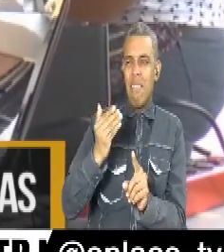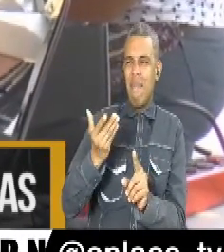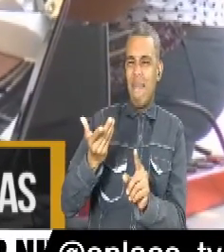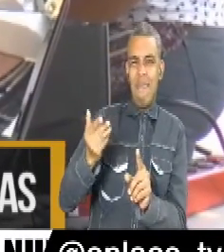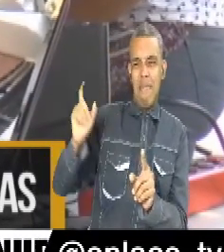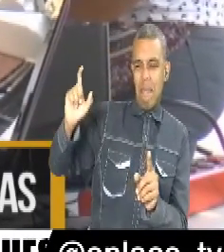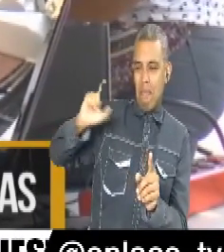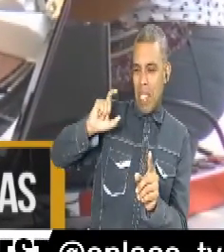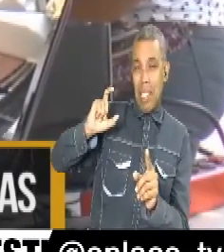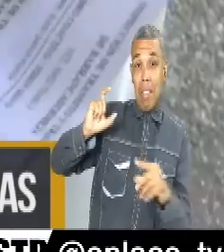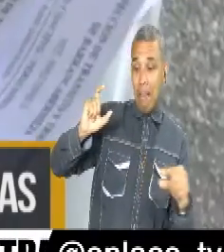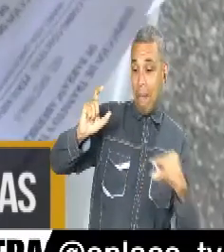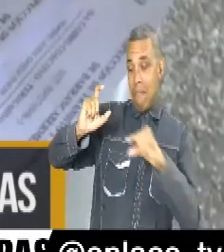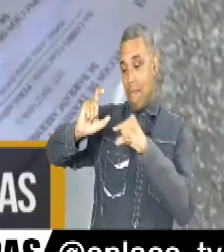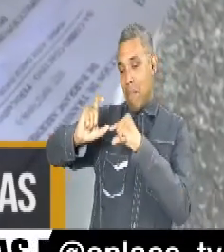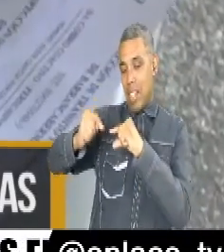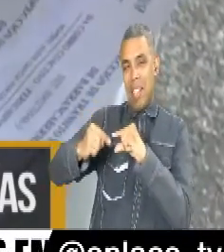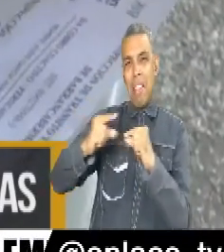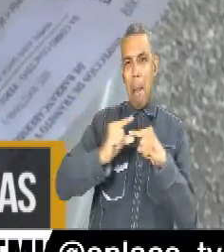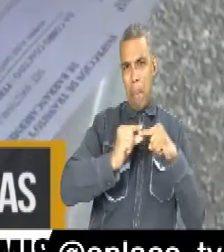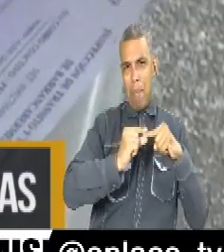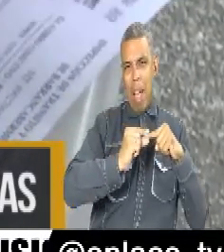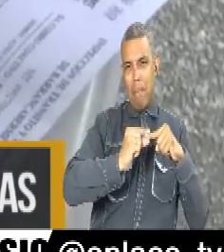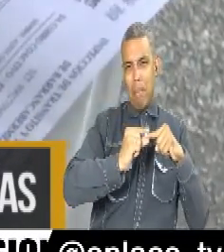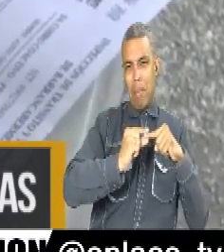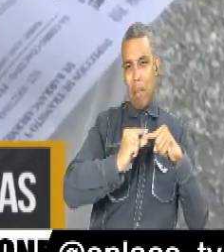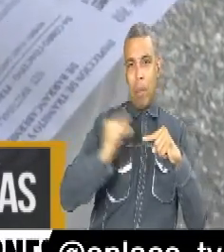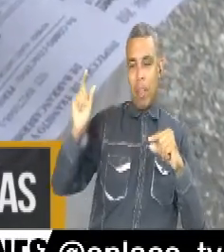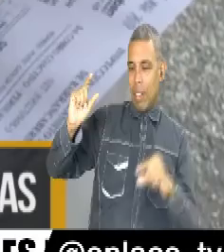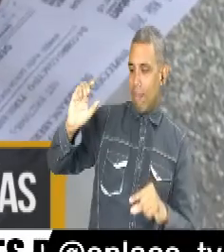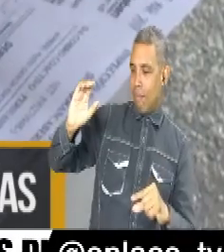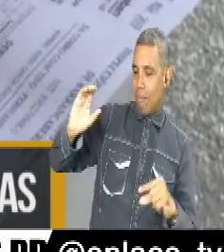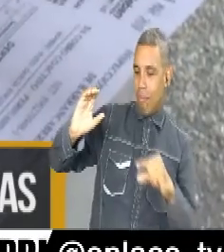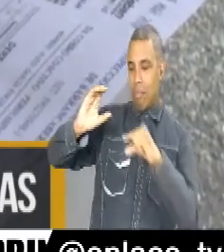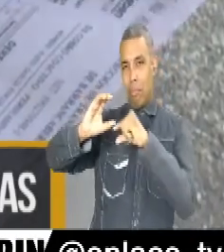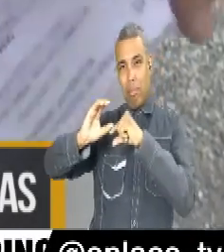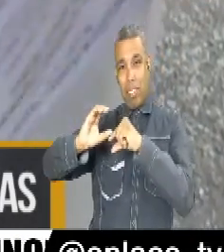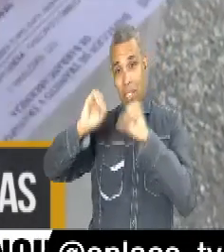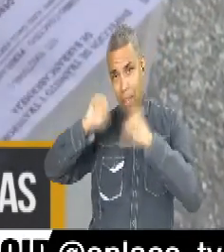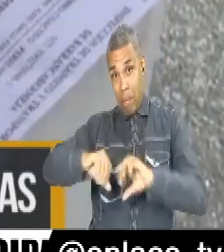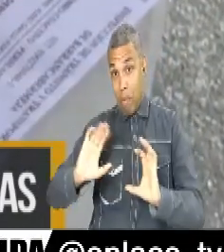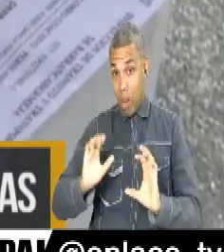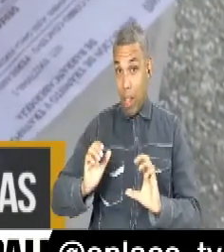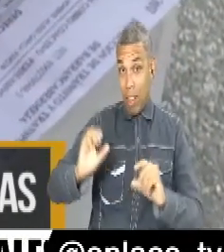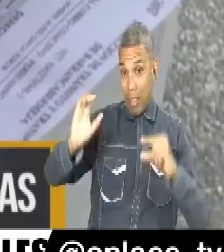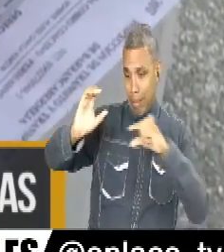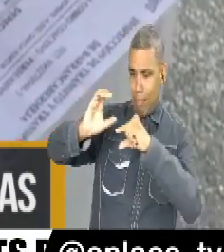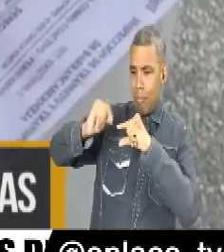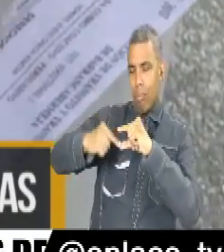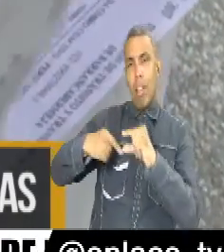Esto de los beneficios que le brindamos a